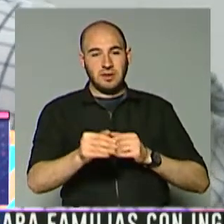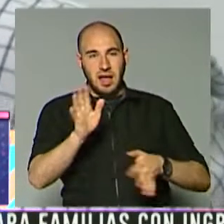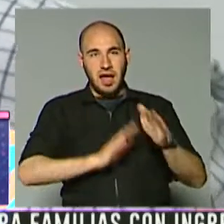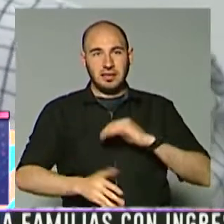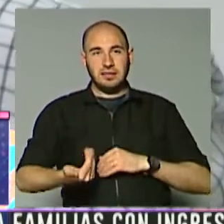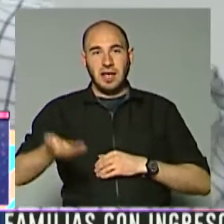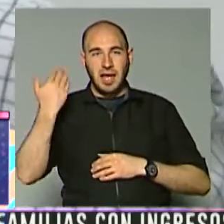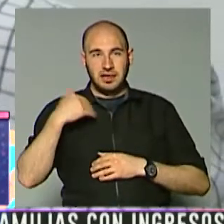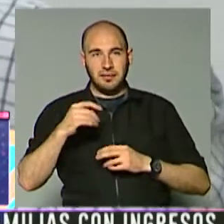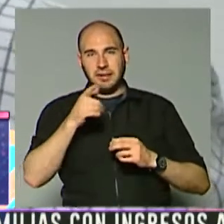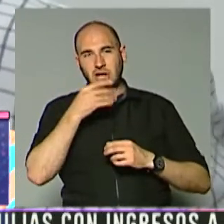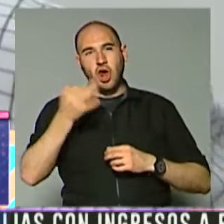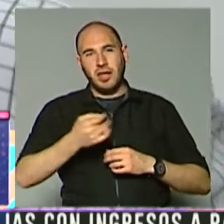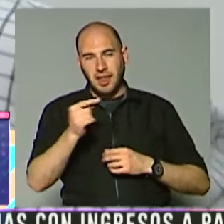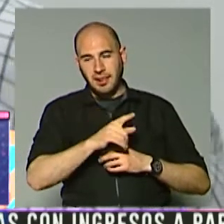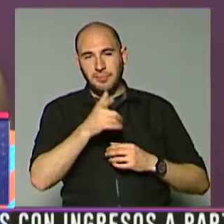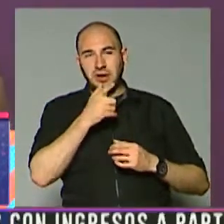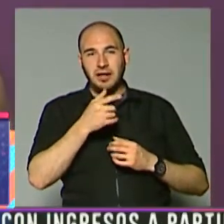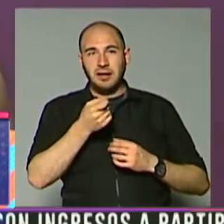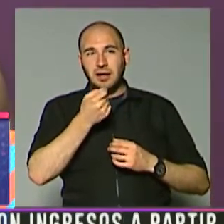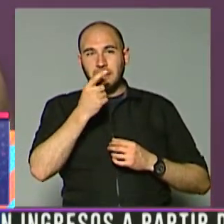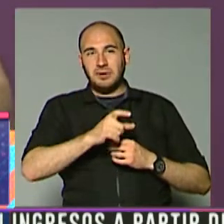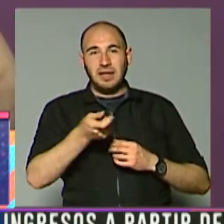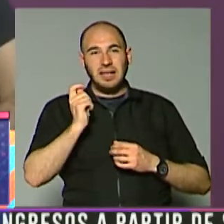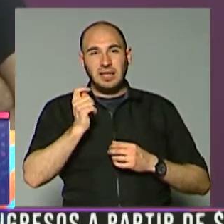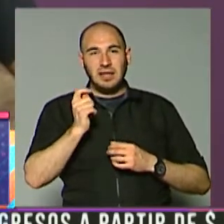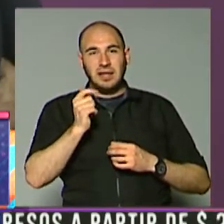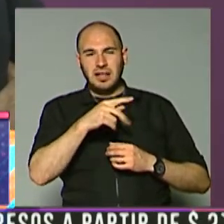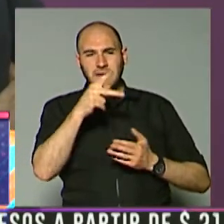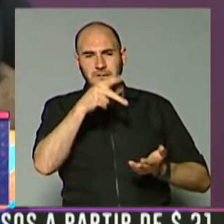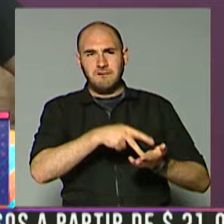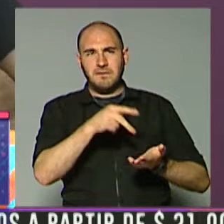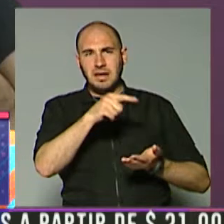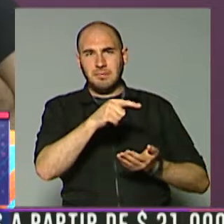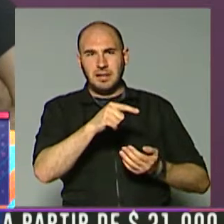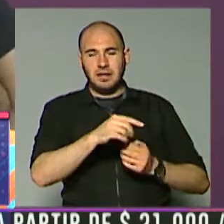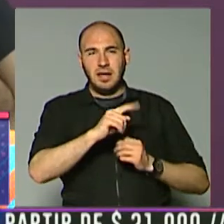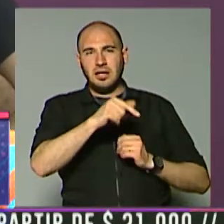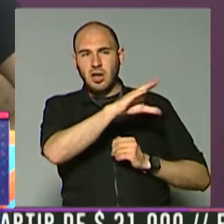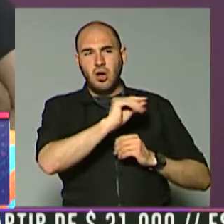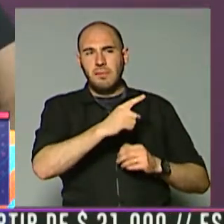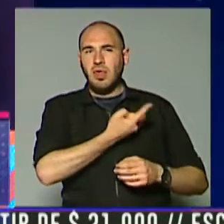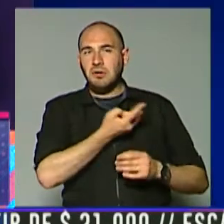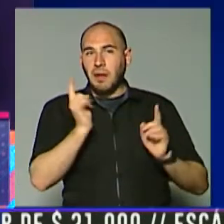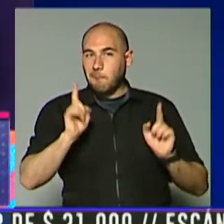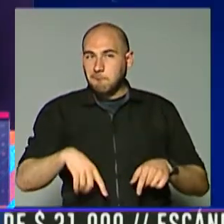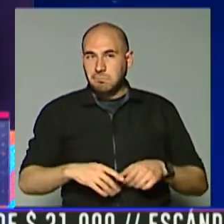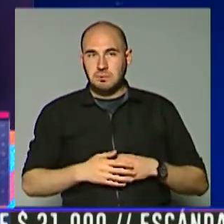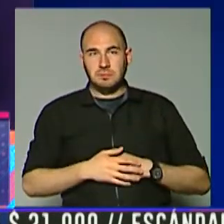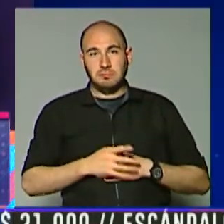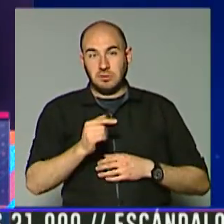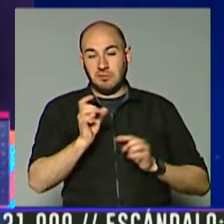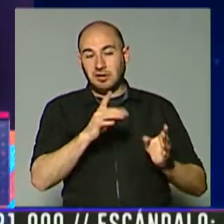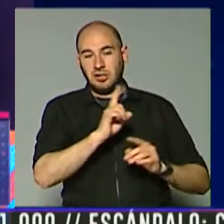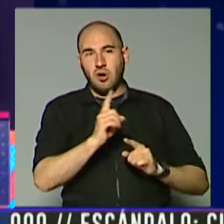original, entre comillas, ¿no? Sí. Porque la verdad que nadie sabe muy bien si ese filipino tomó eso desde dónde, y no lo